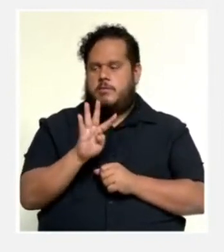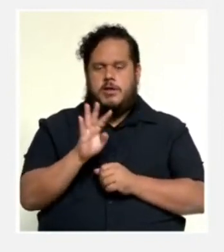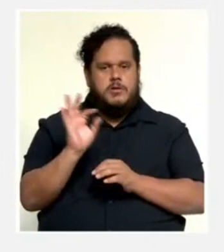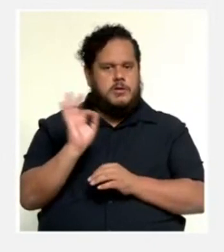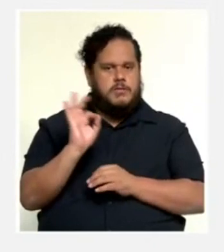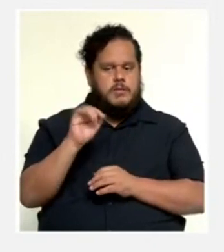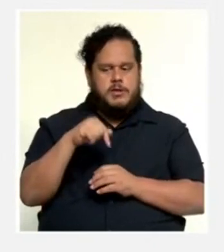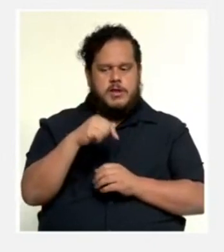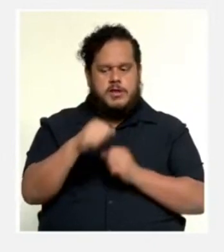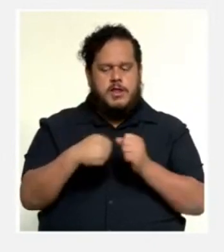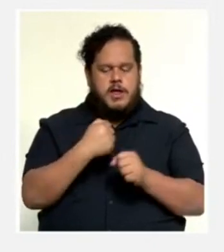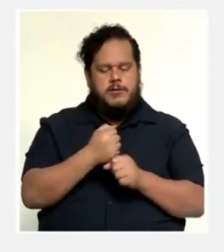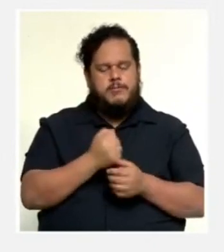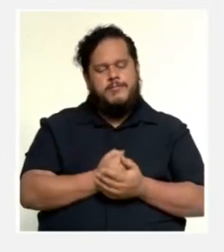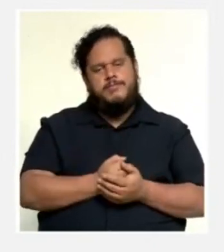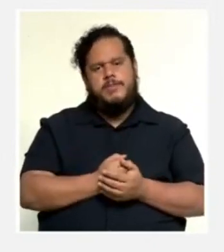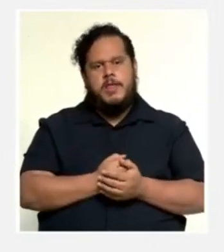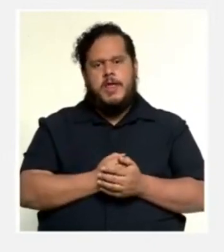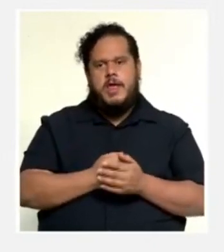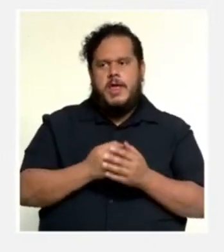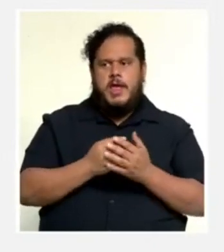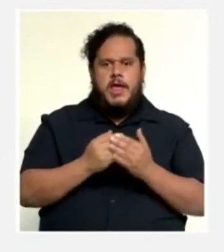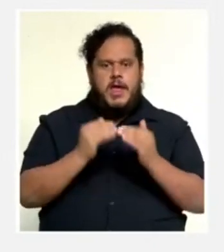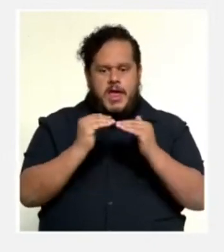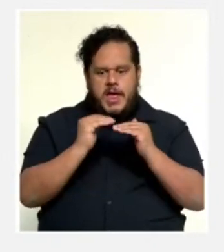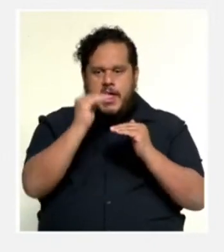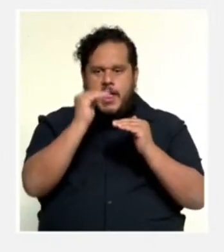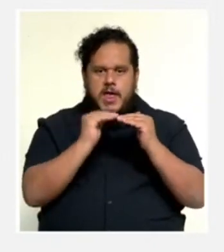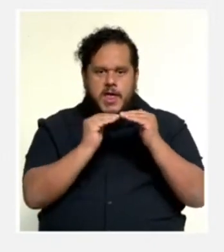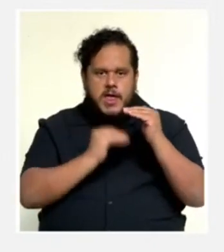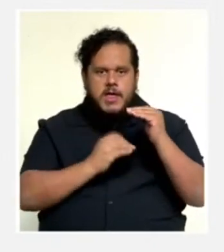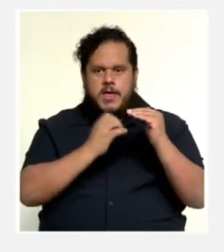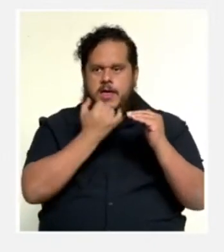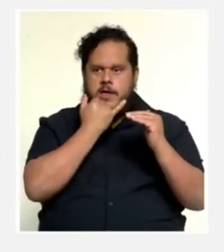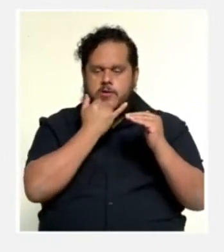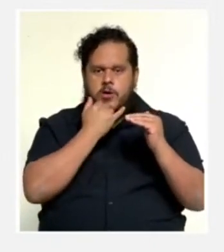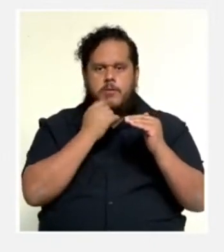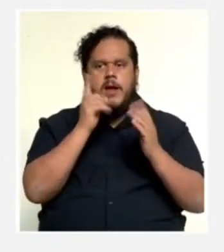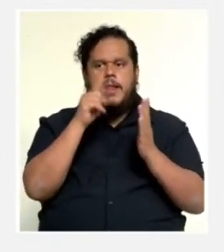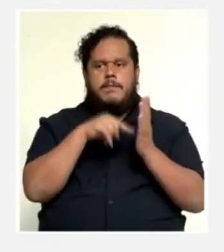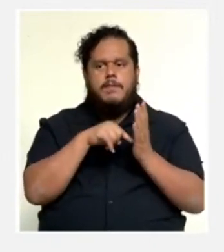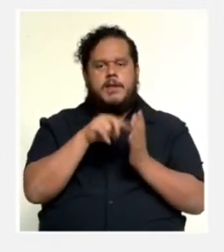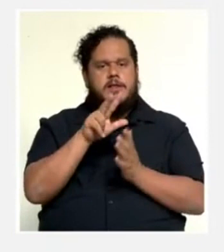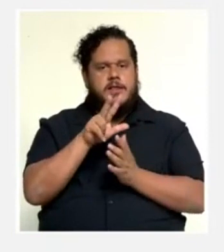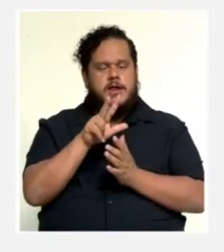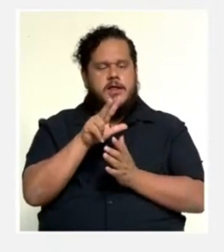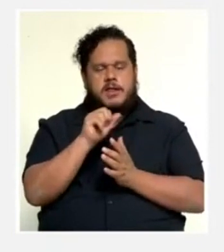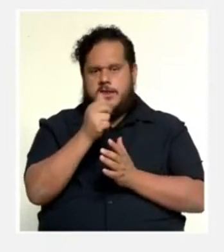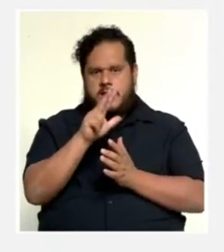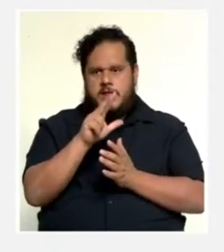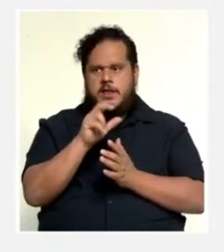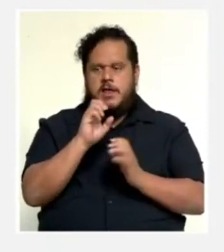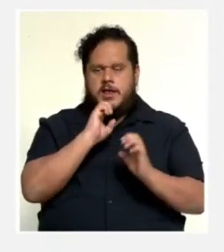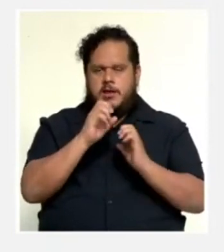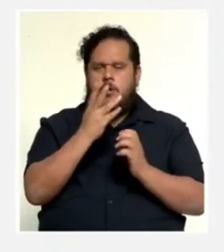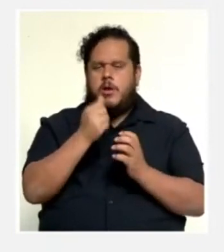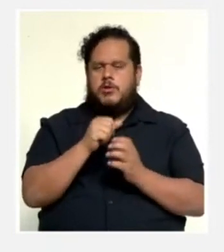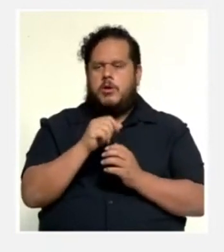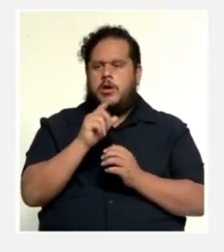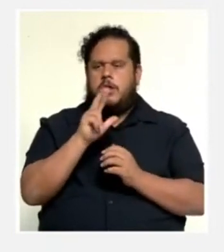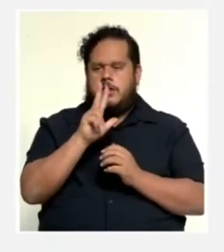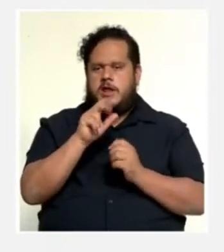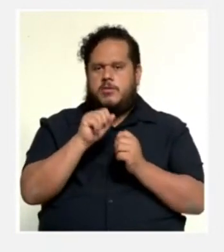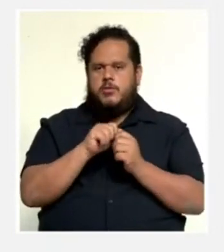febrero de este año. El margen de error para esas 1013 entrevistas, cuando todas las personas contestan, es de 3.1